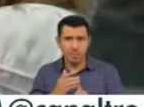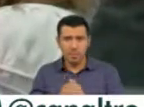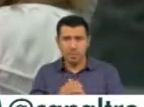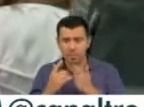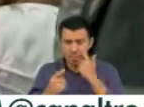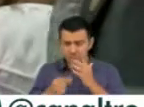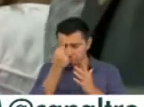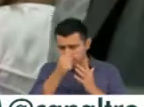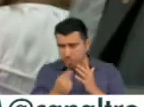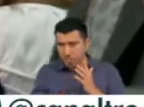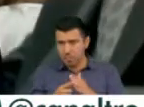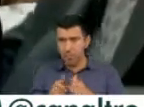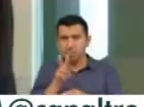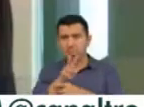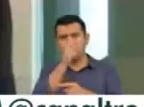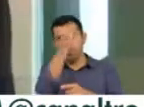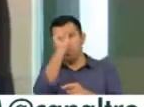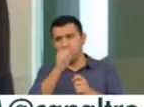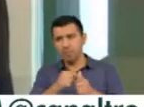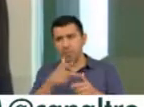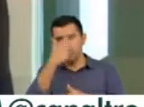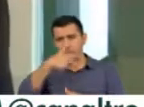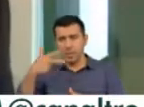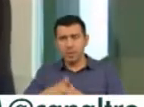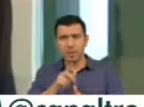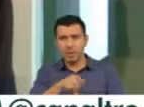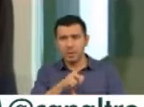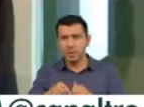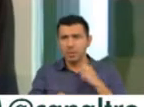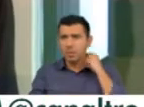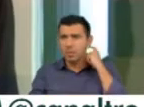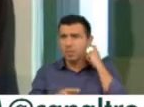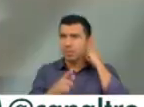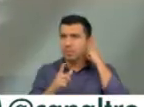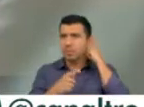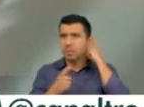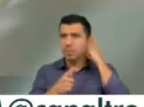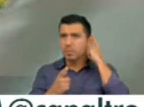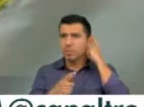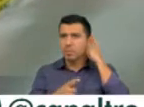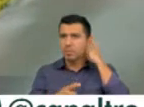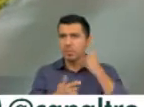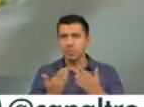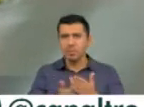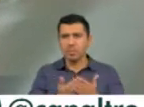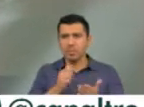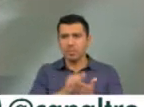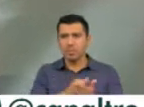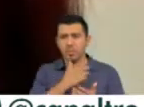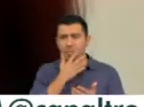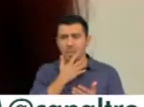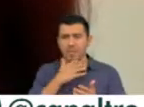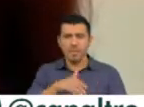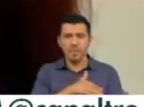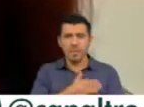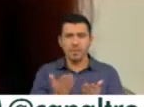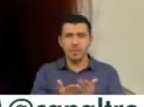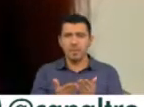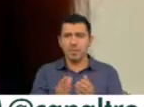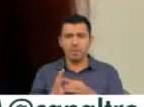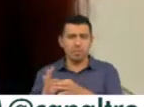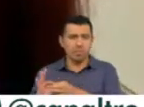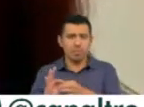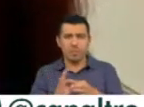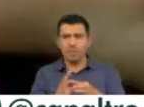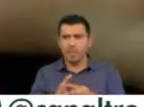directrices de la corte constitucional esa reflexión se está haciendo con base en un documento elaborado por el Ministerio de Educación y los aliados en